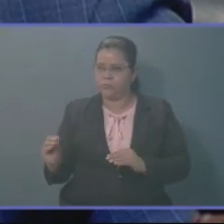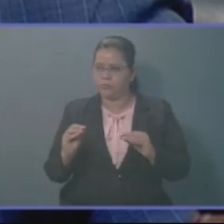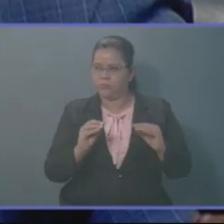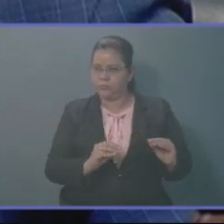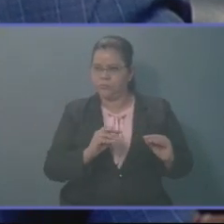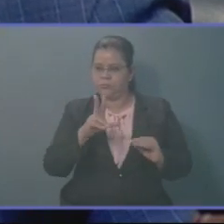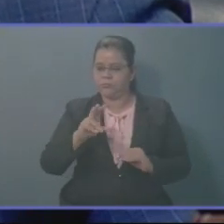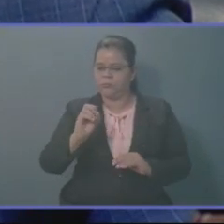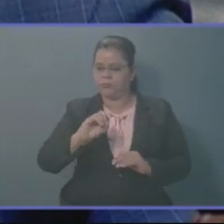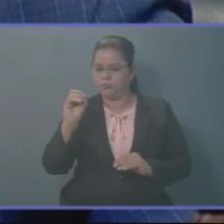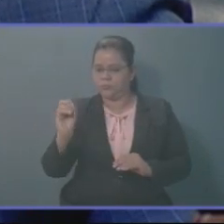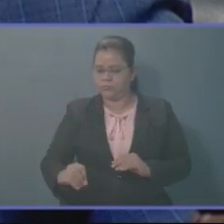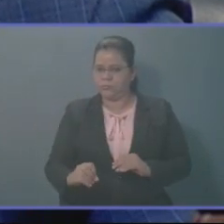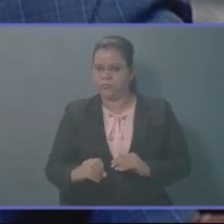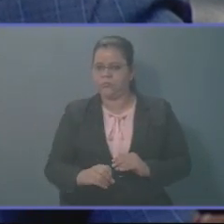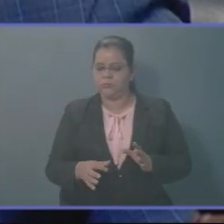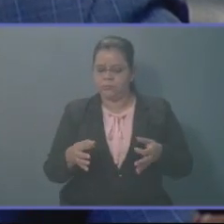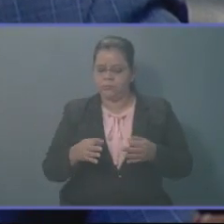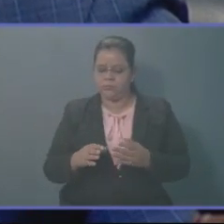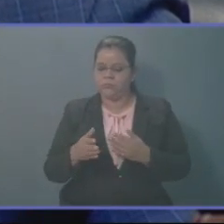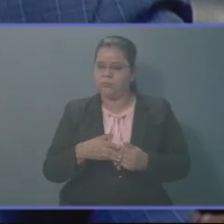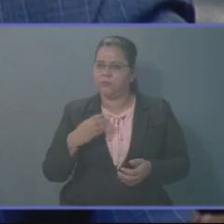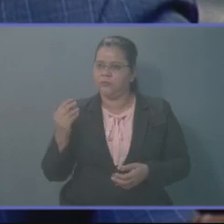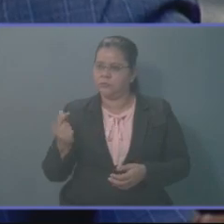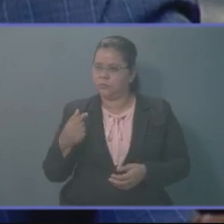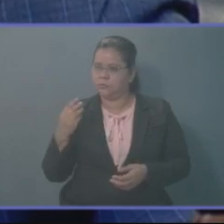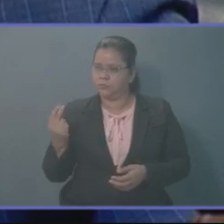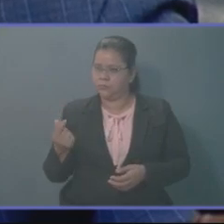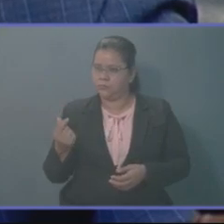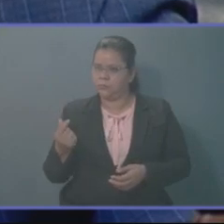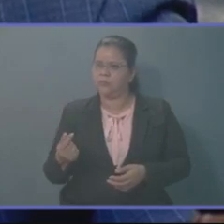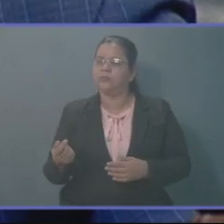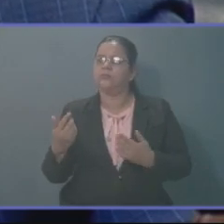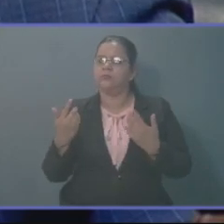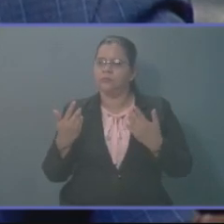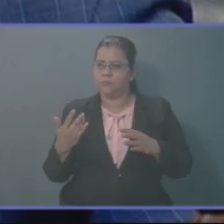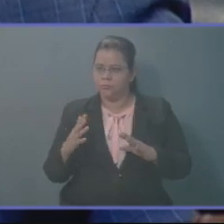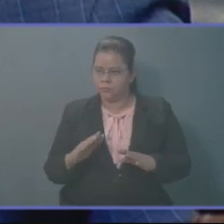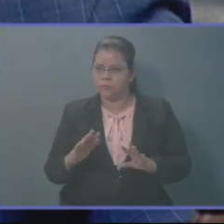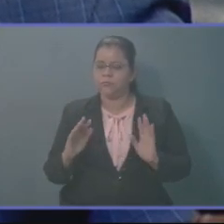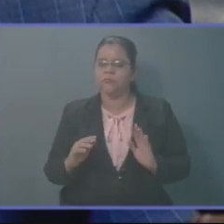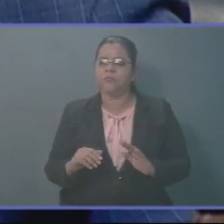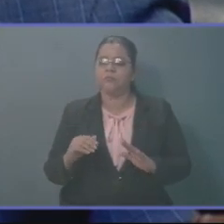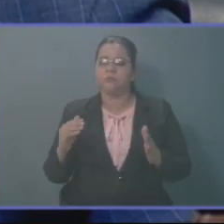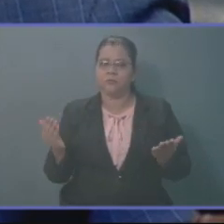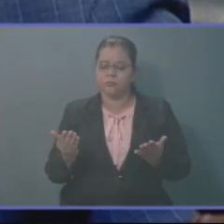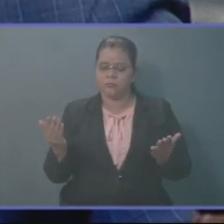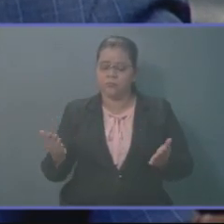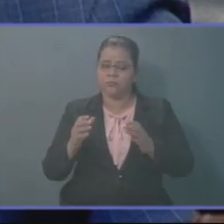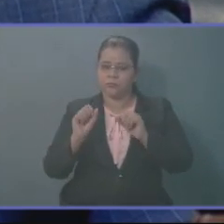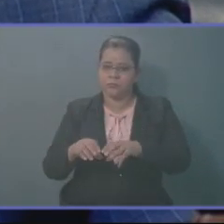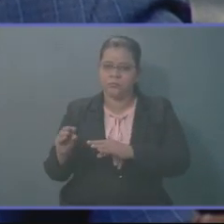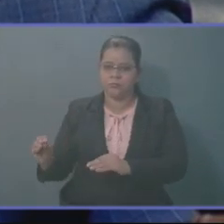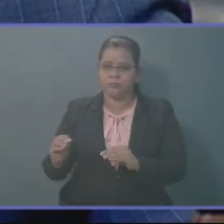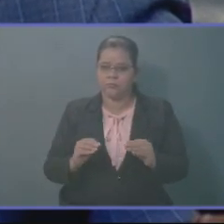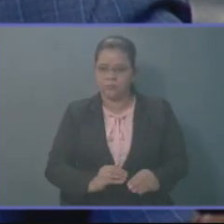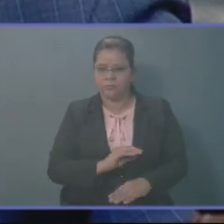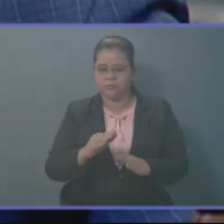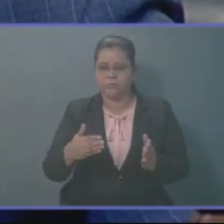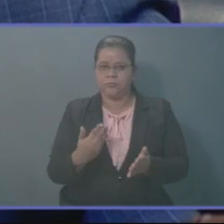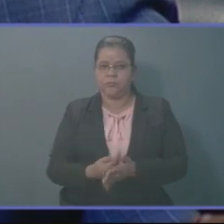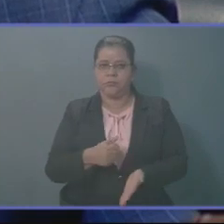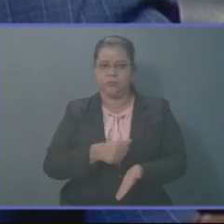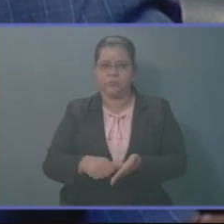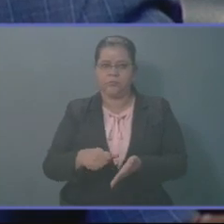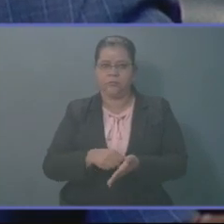el 30% de forma inmediata, como le corresponde proporcionalmente, para que sean ejecutados por los gobiernos